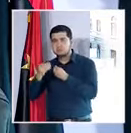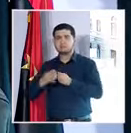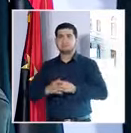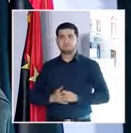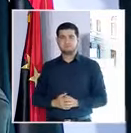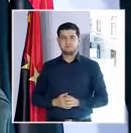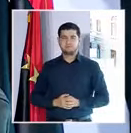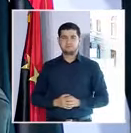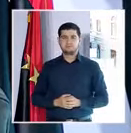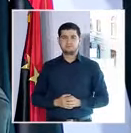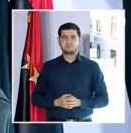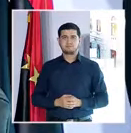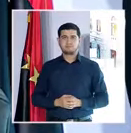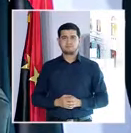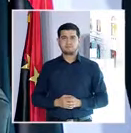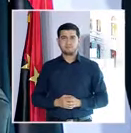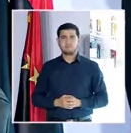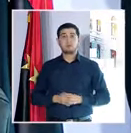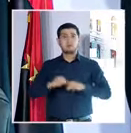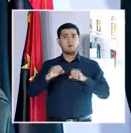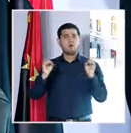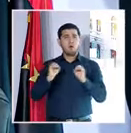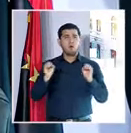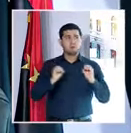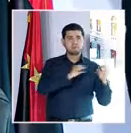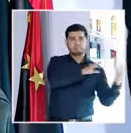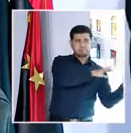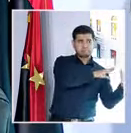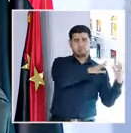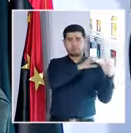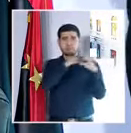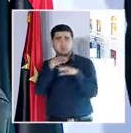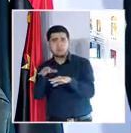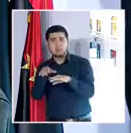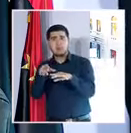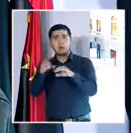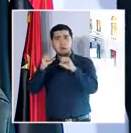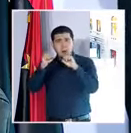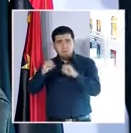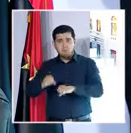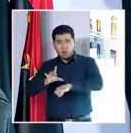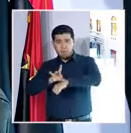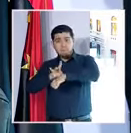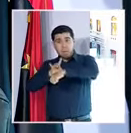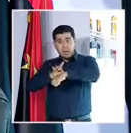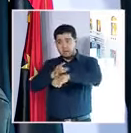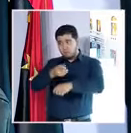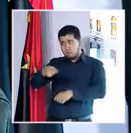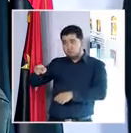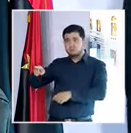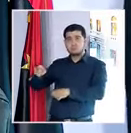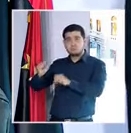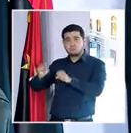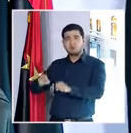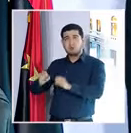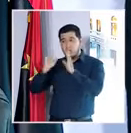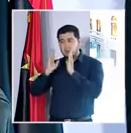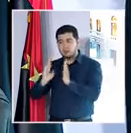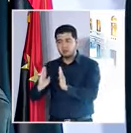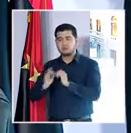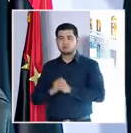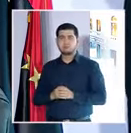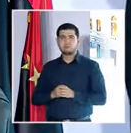Maribel, para poder ser atendidos en el Hospital Universitario Erasmo Meoz. Esos son